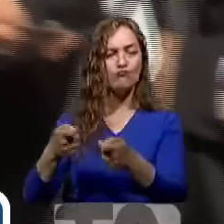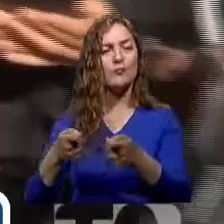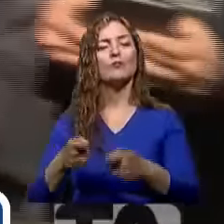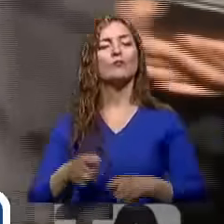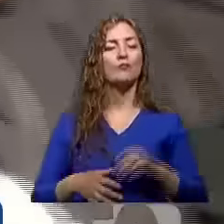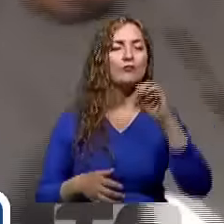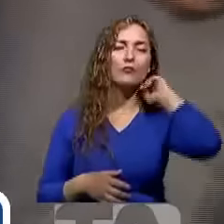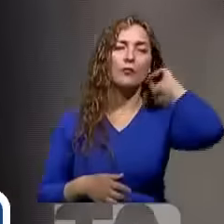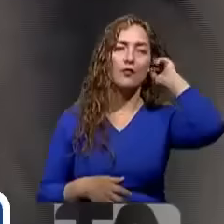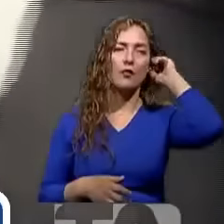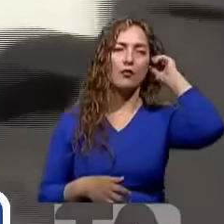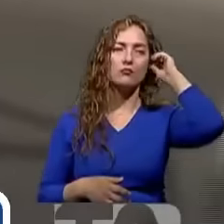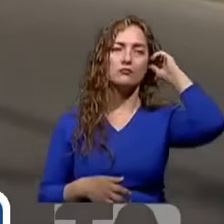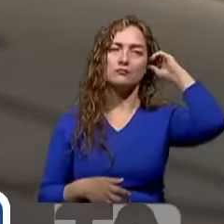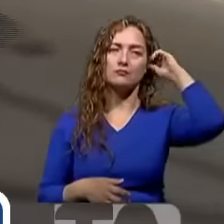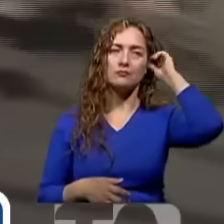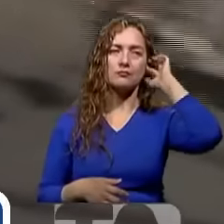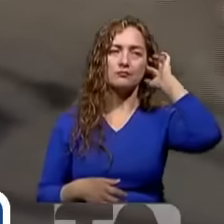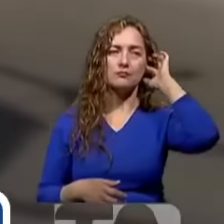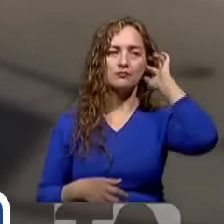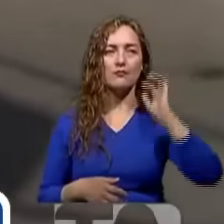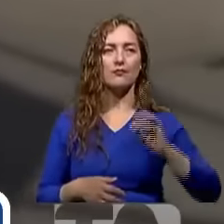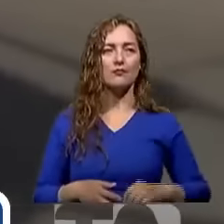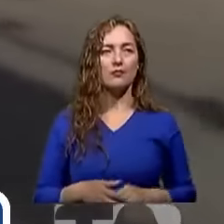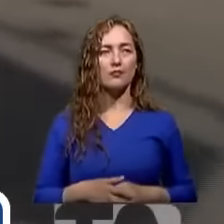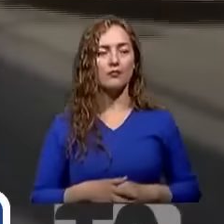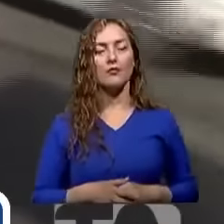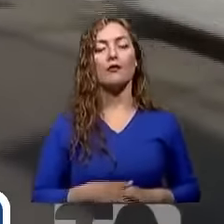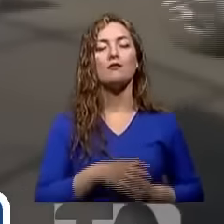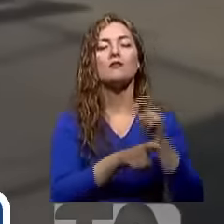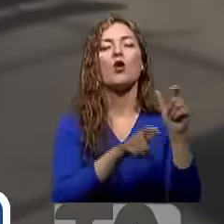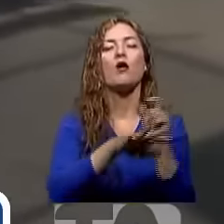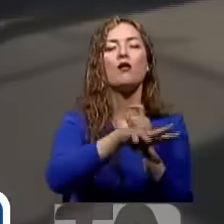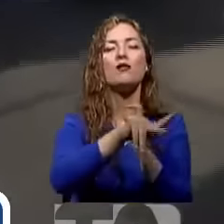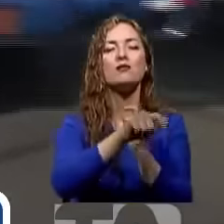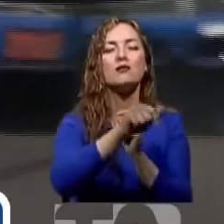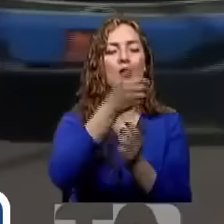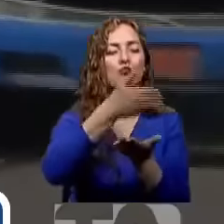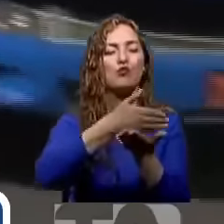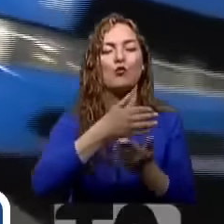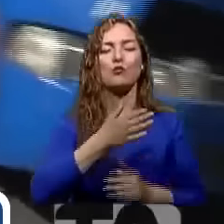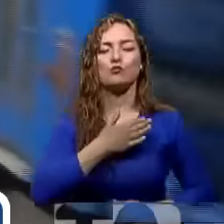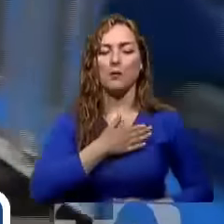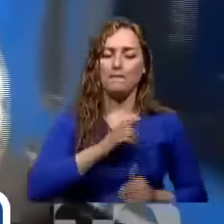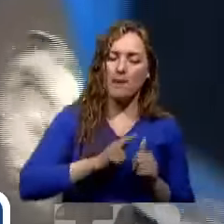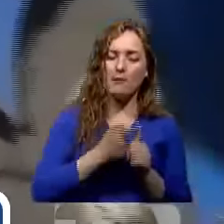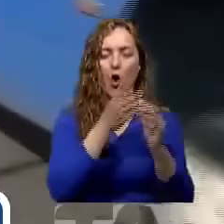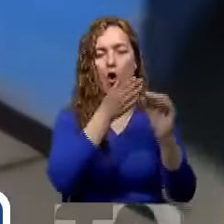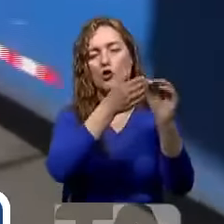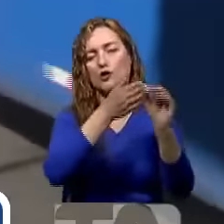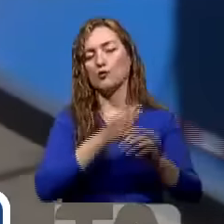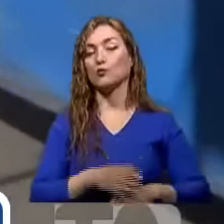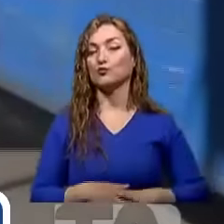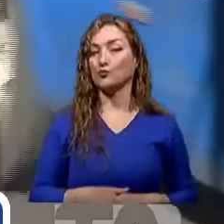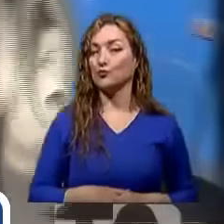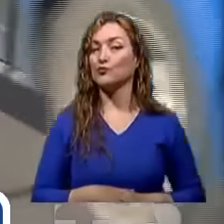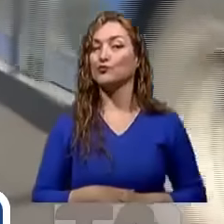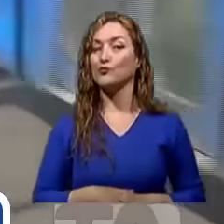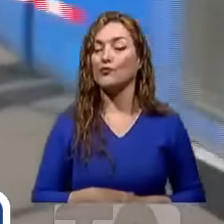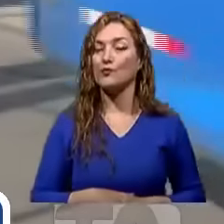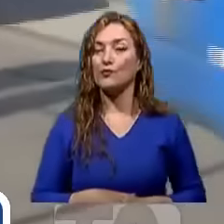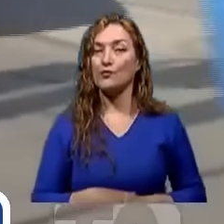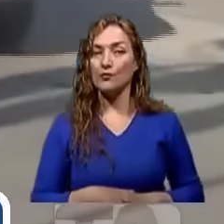operativo destinado a poder combatir el robo a personas. Es nuestro principal objetivo en este momento, así